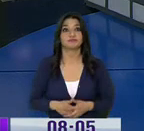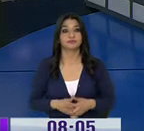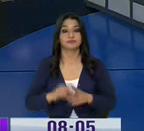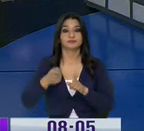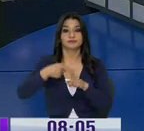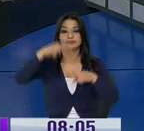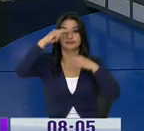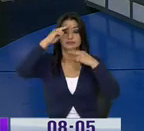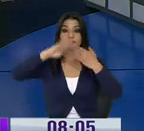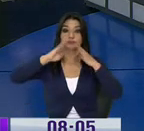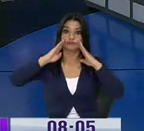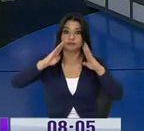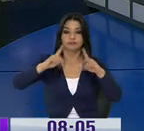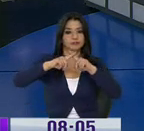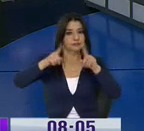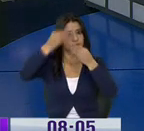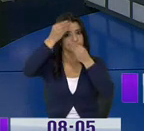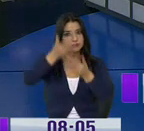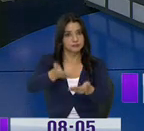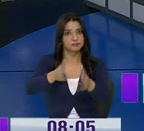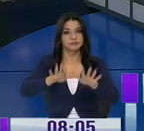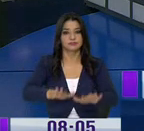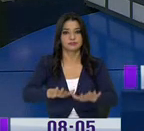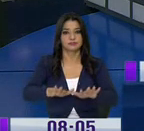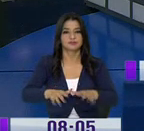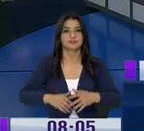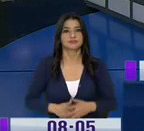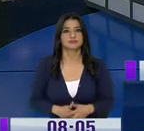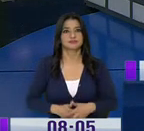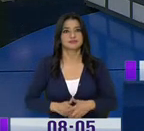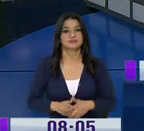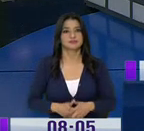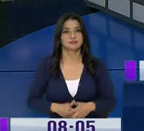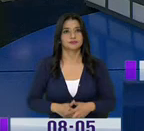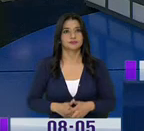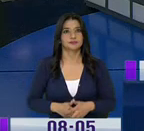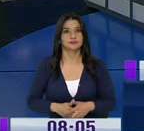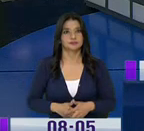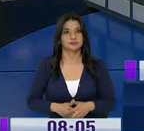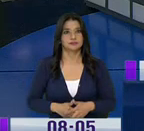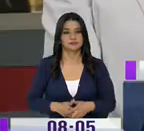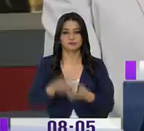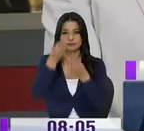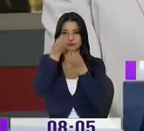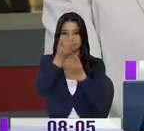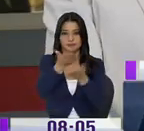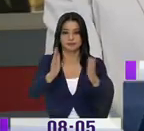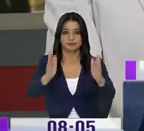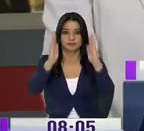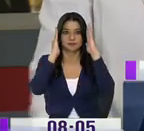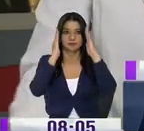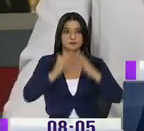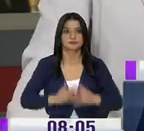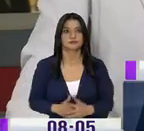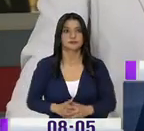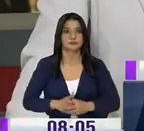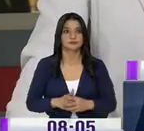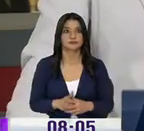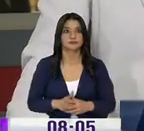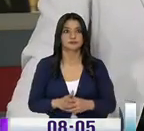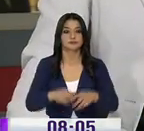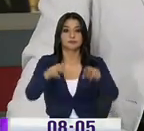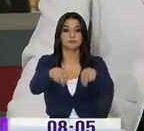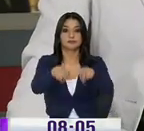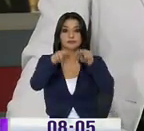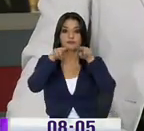primer noticiero de la comunidad, mucho para contarles a lo largo de estas horas. Así es, y les contamos muchísima atención porque un puente sobre el